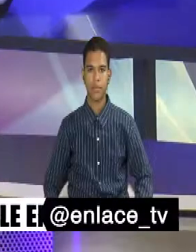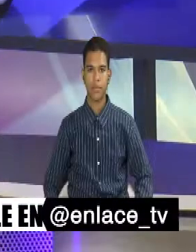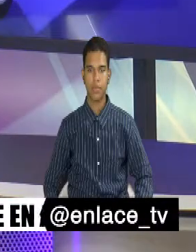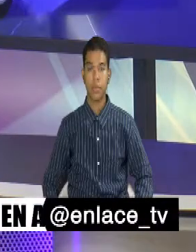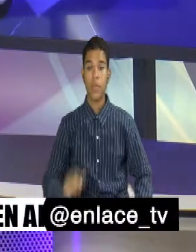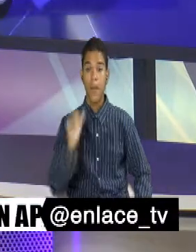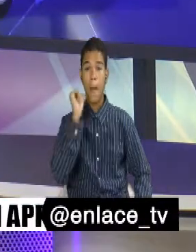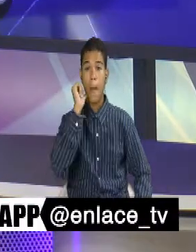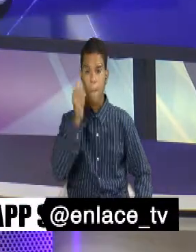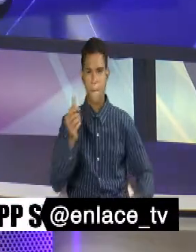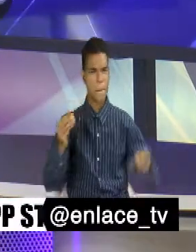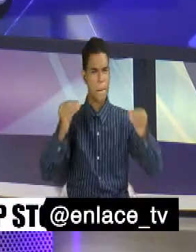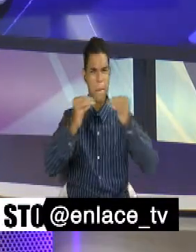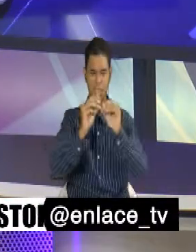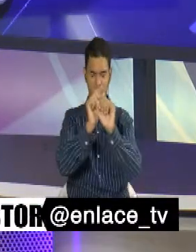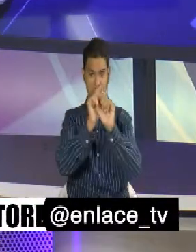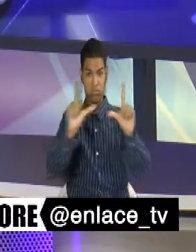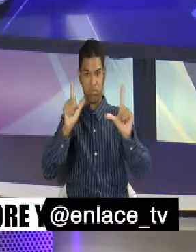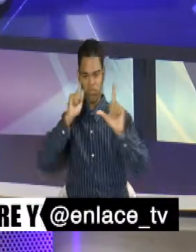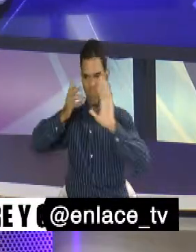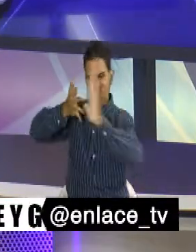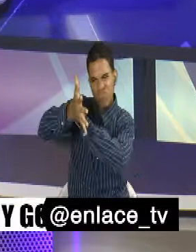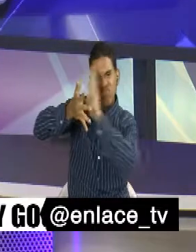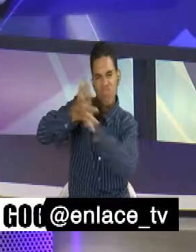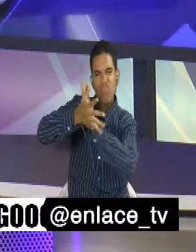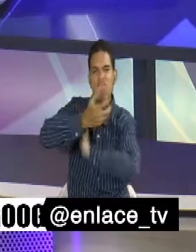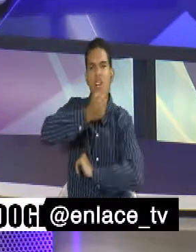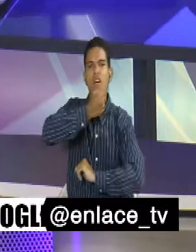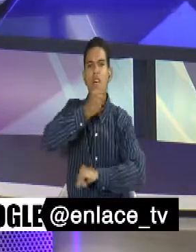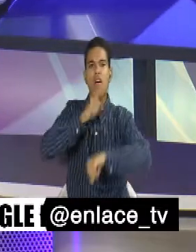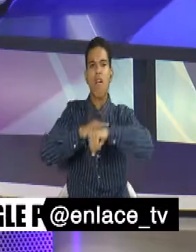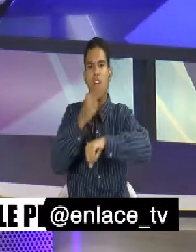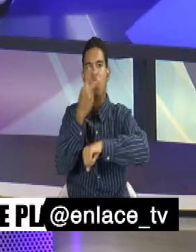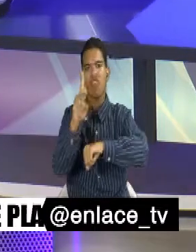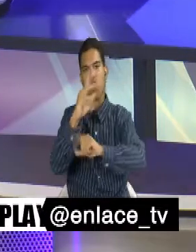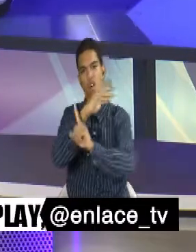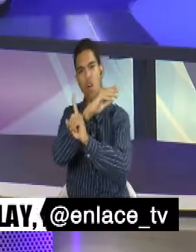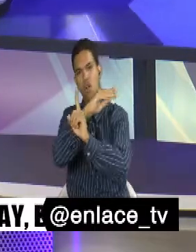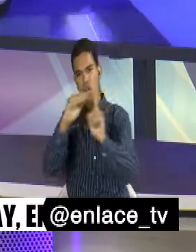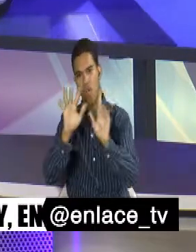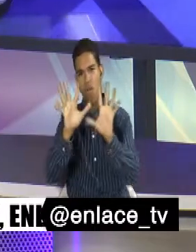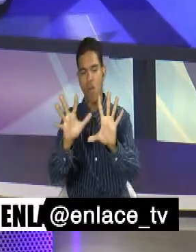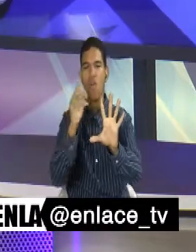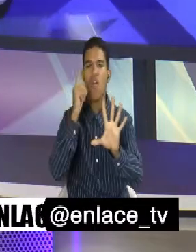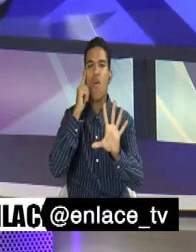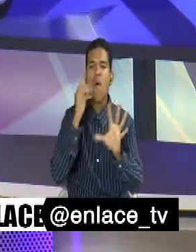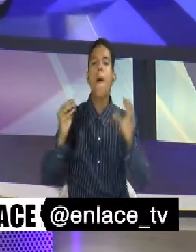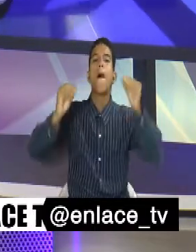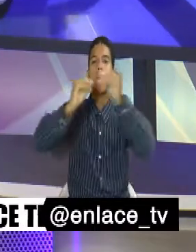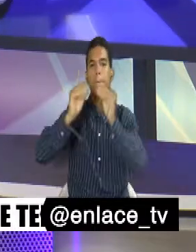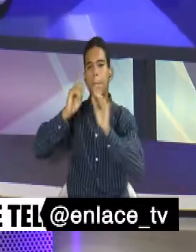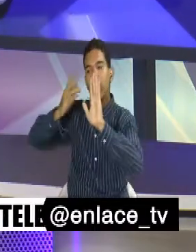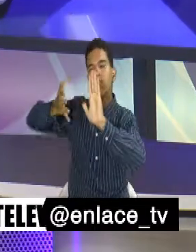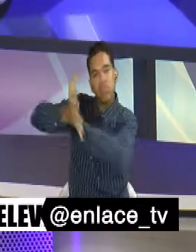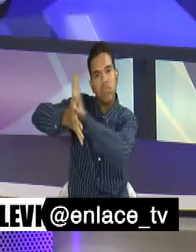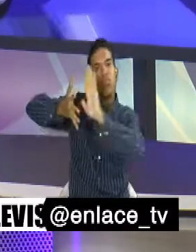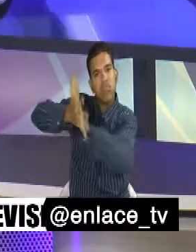Mañana tenemos una nueva cita, les recordamos 12 del mediodía para contarles más de lo que pasa en nuestra